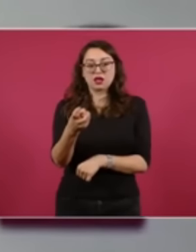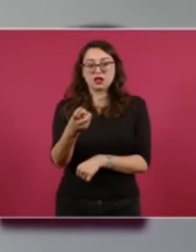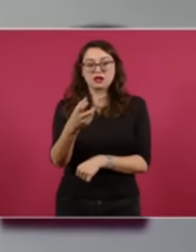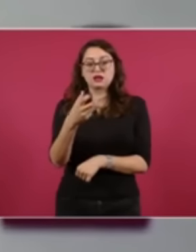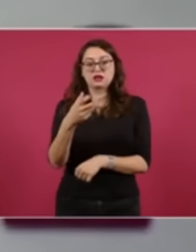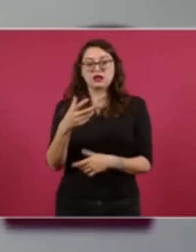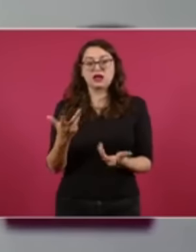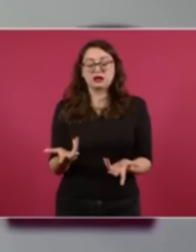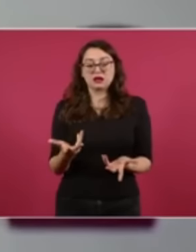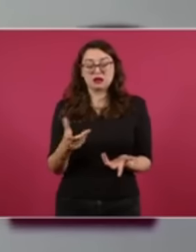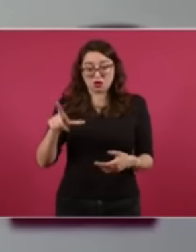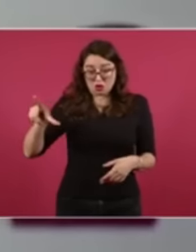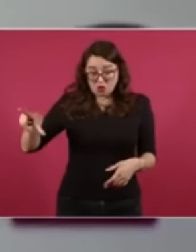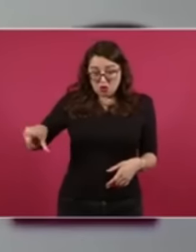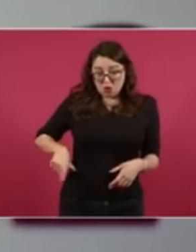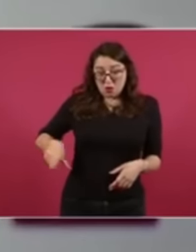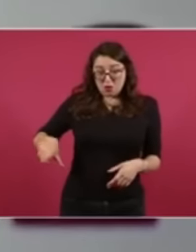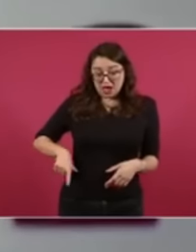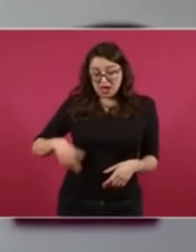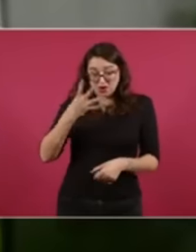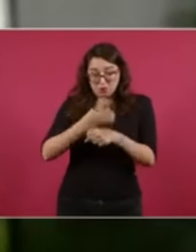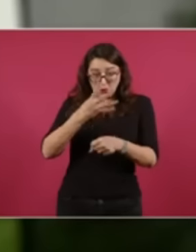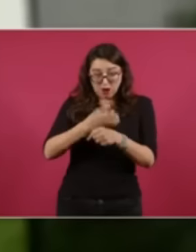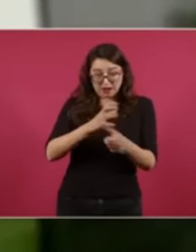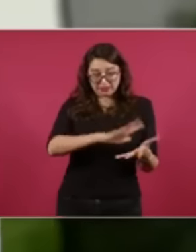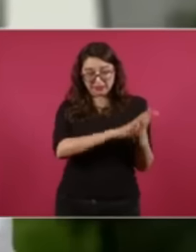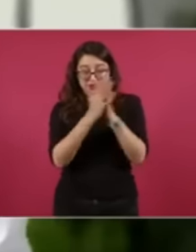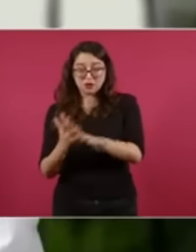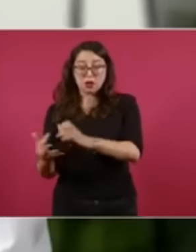¿quién respalda la Cuarta Transformación?